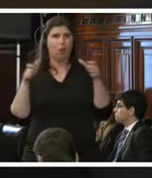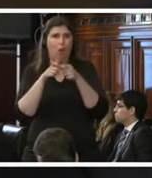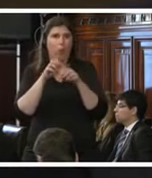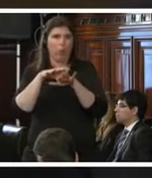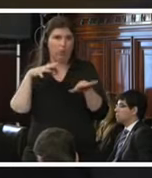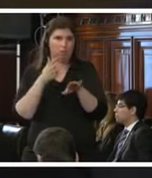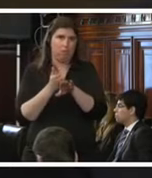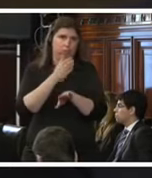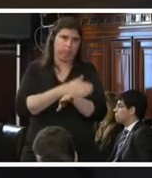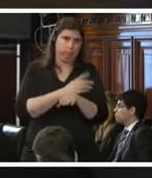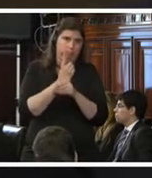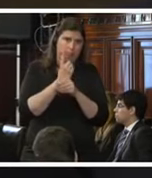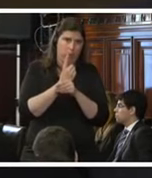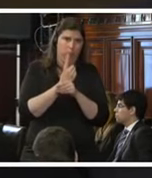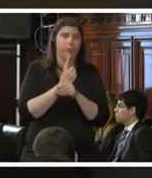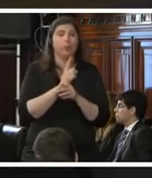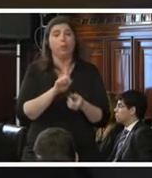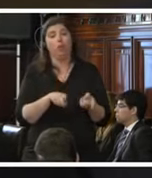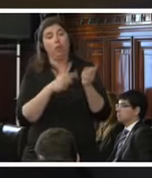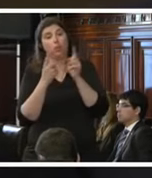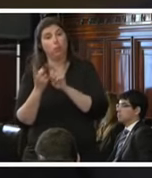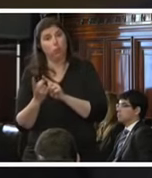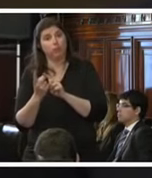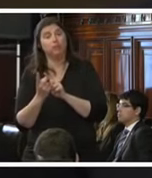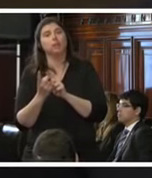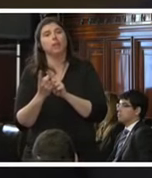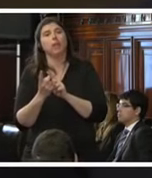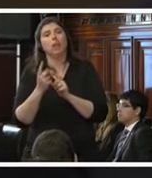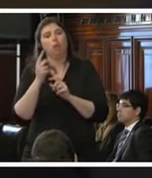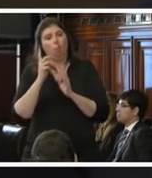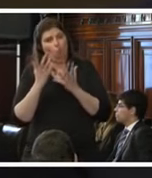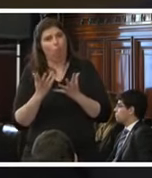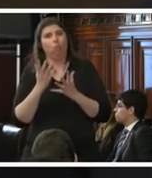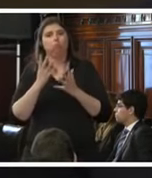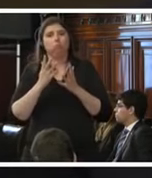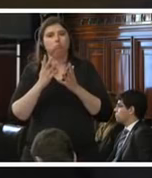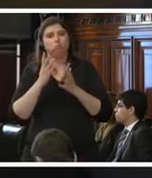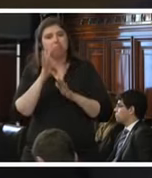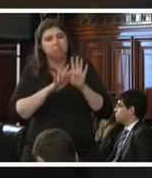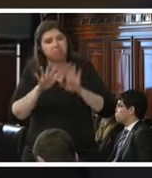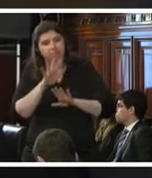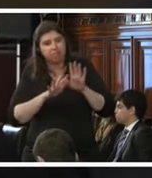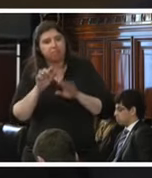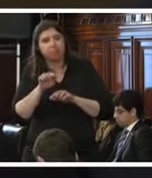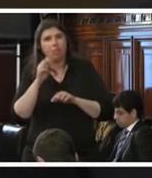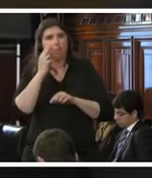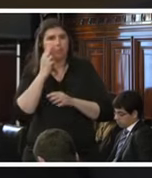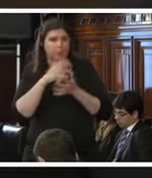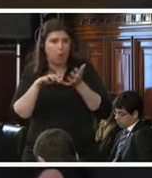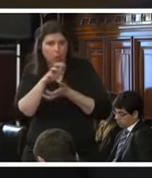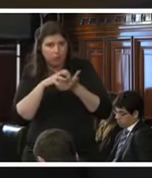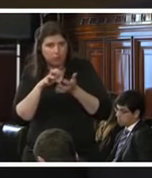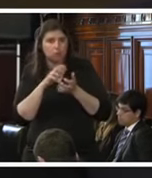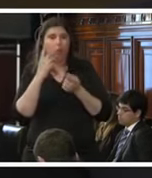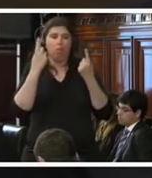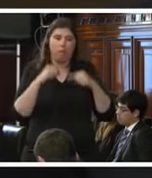preliminar. Y finalmente, el tratamiento del conflicto a través de la lógica de lo que es debate y producción de